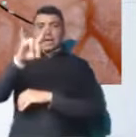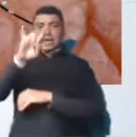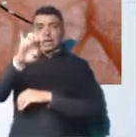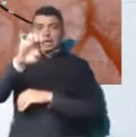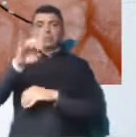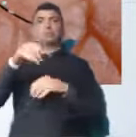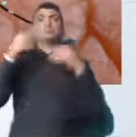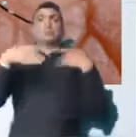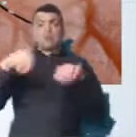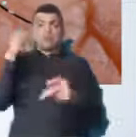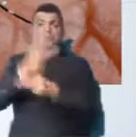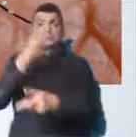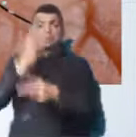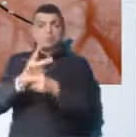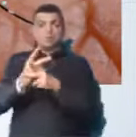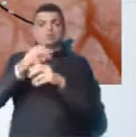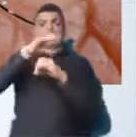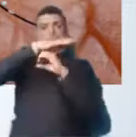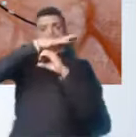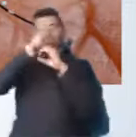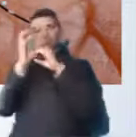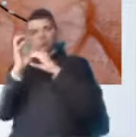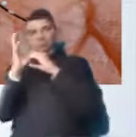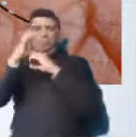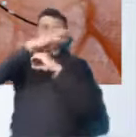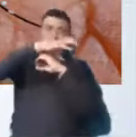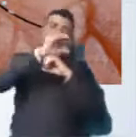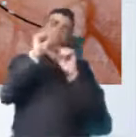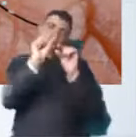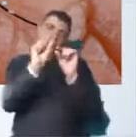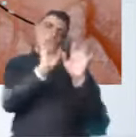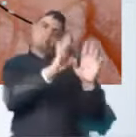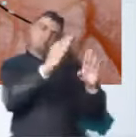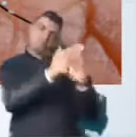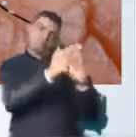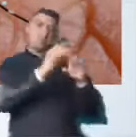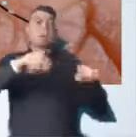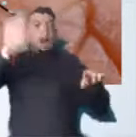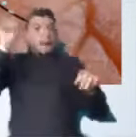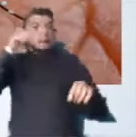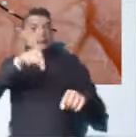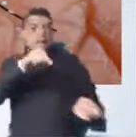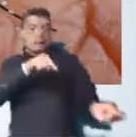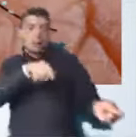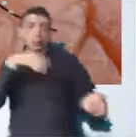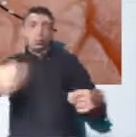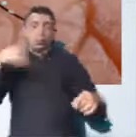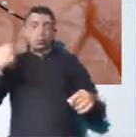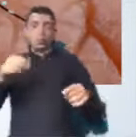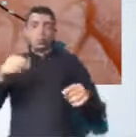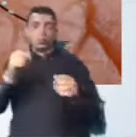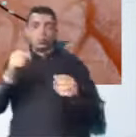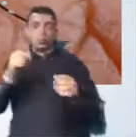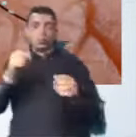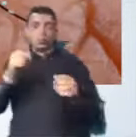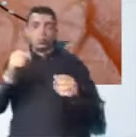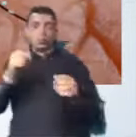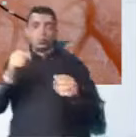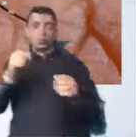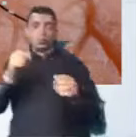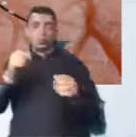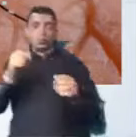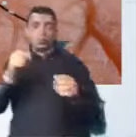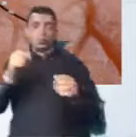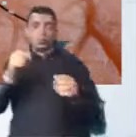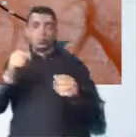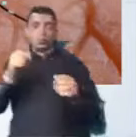del COVID-19, es una enfermedad que ha matado muchísimas personas, sobre todo en los países tropicales, también